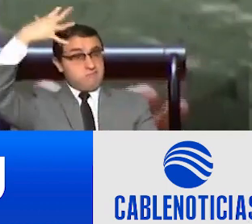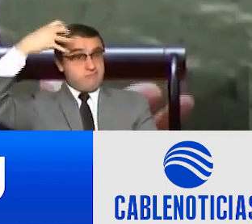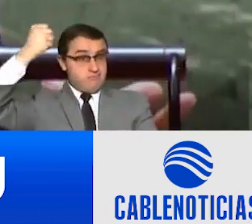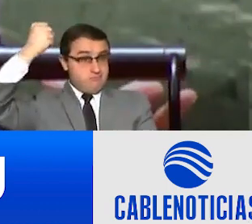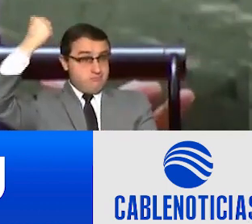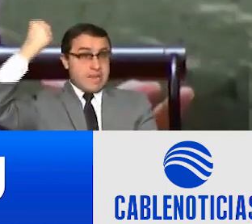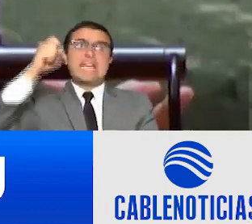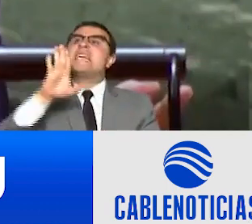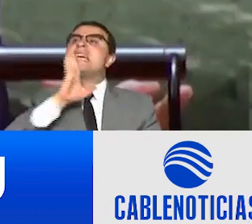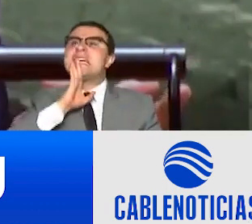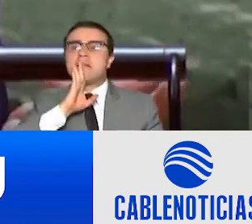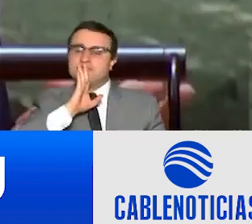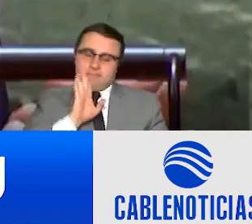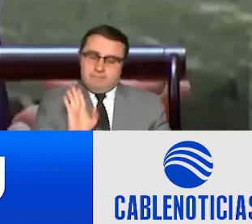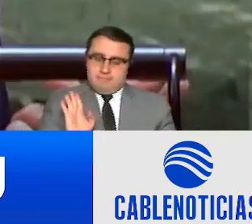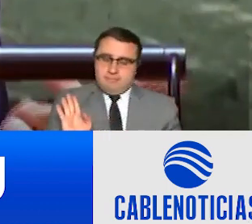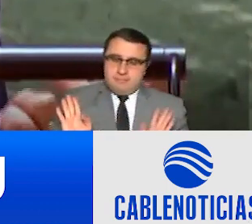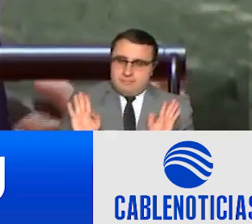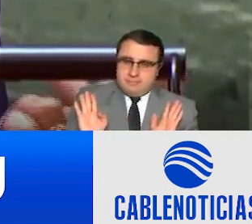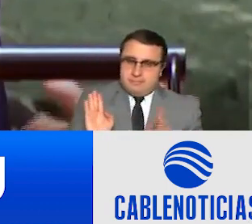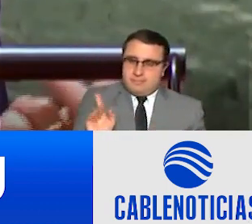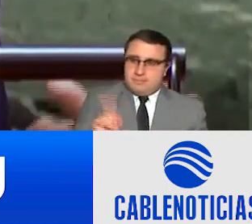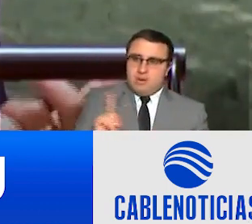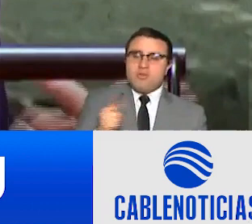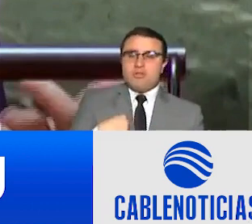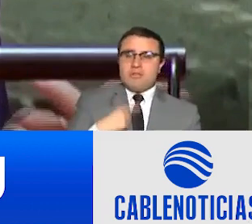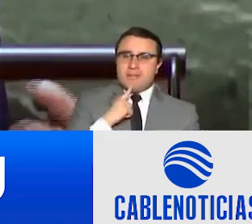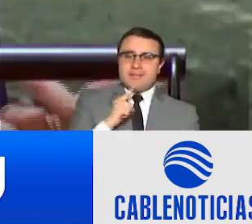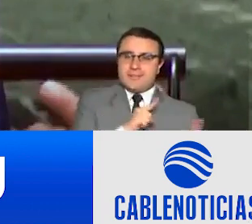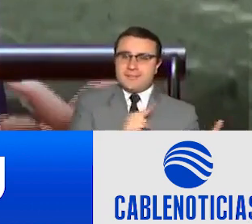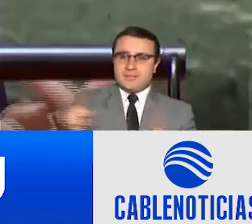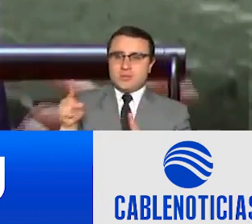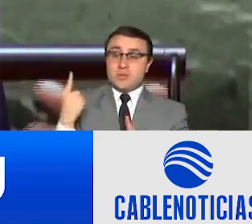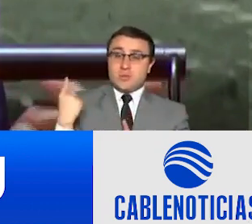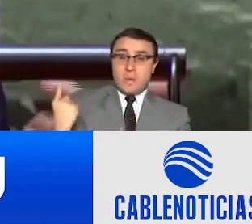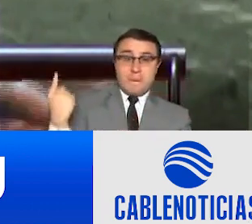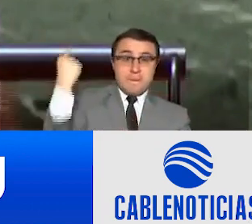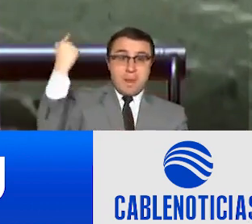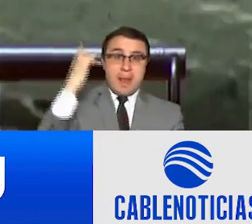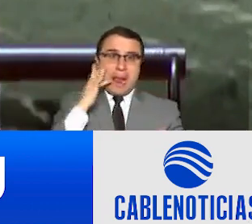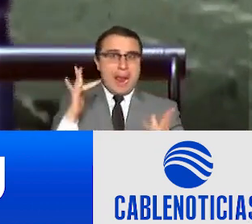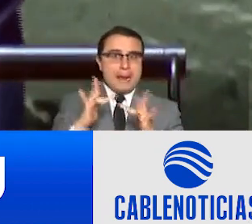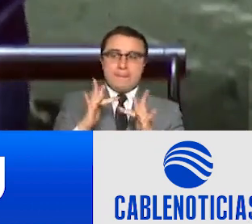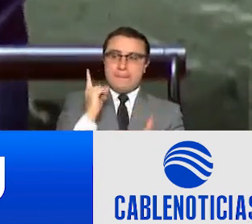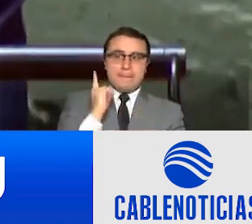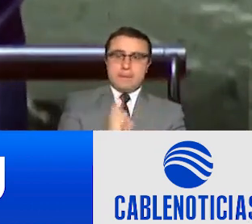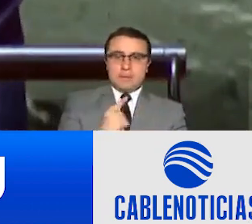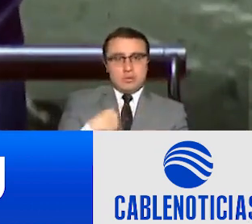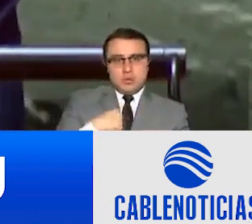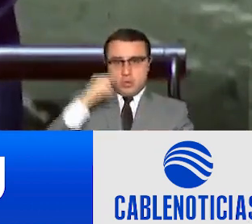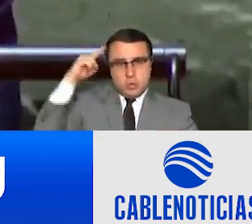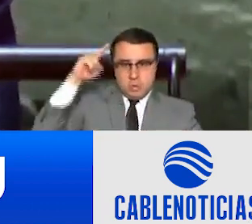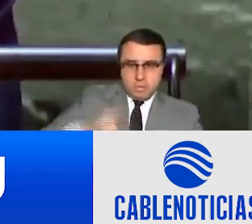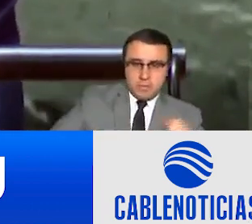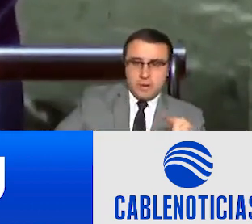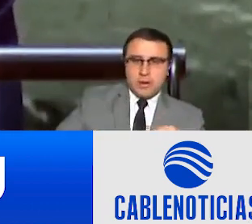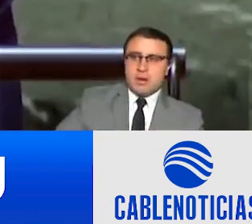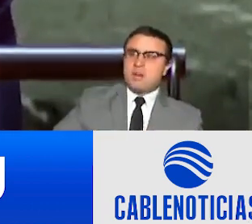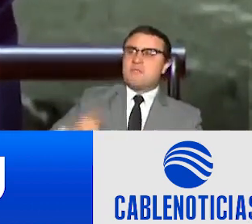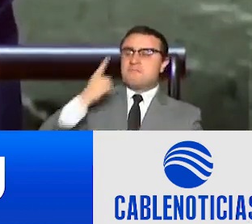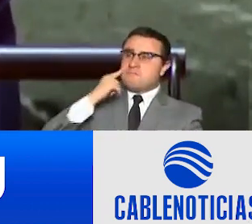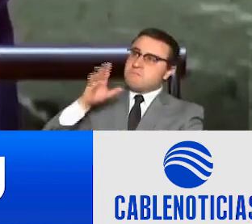decirlo, porque el discurso políticamente correcto nos lo impide, que deje